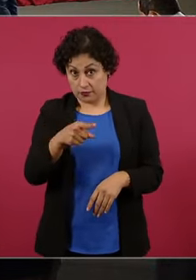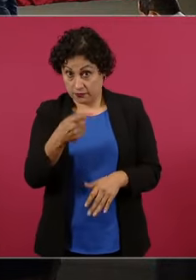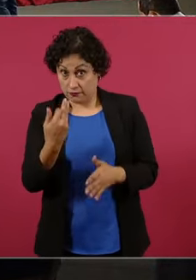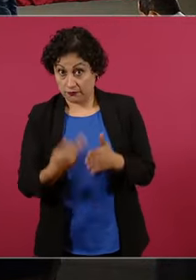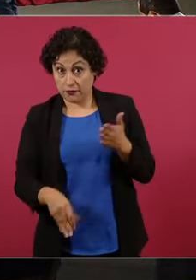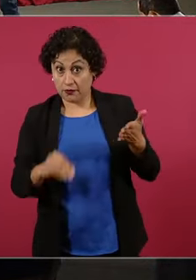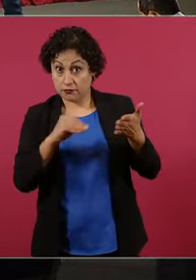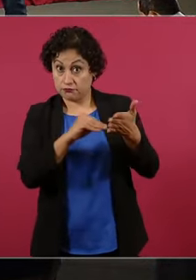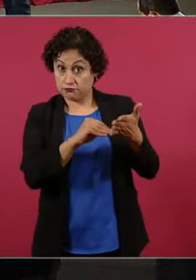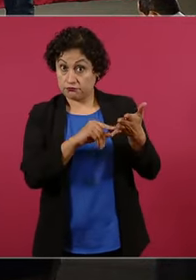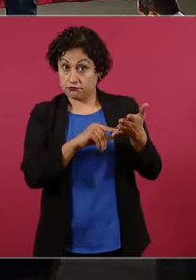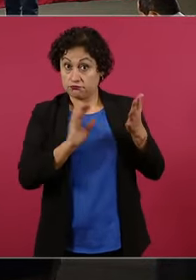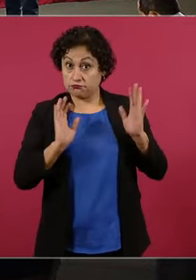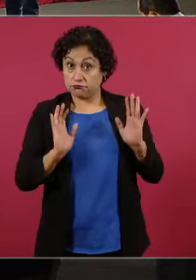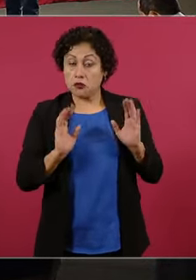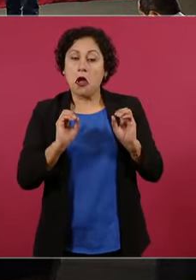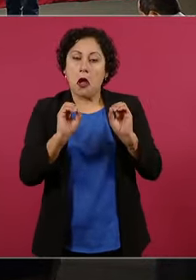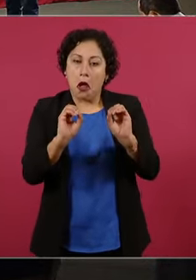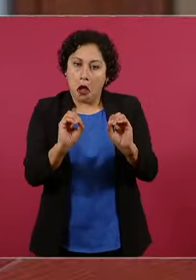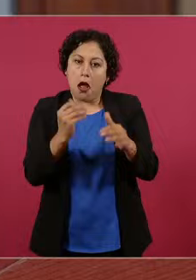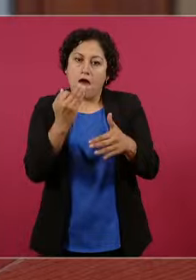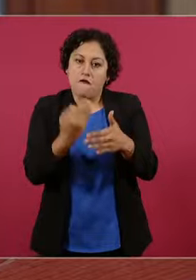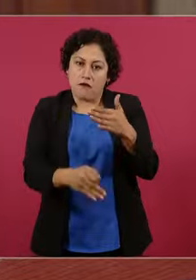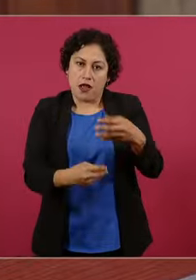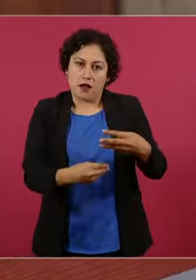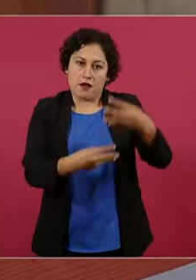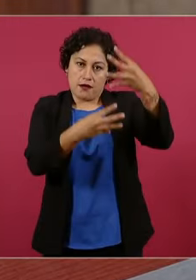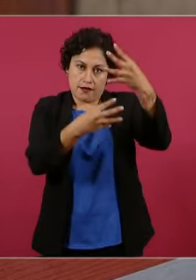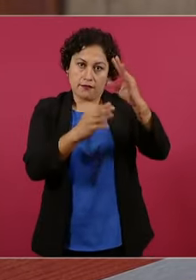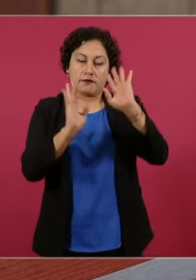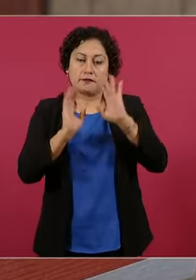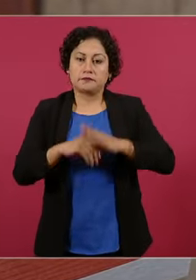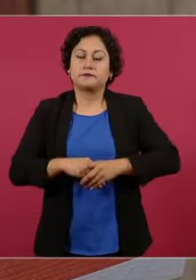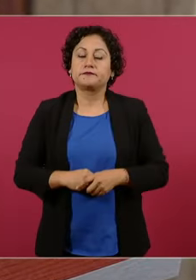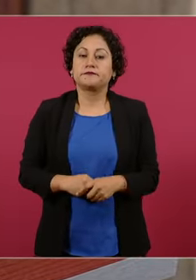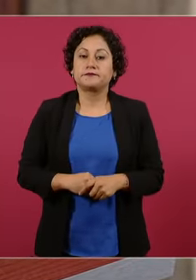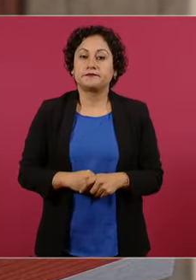Bueno, todavía hasta donde vamos. Abstenerse.